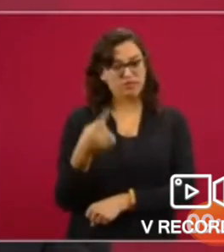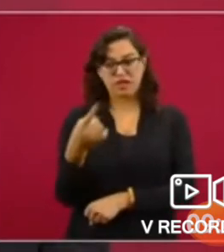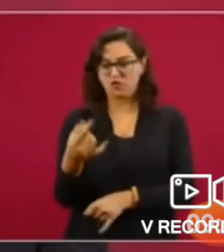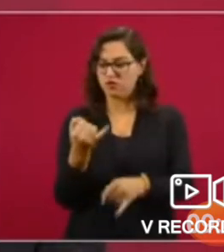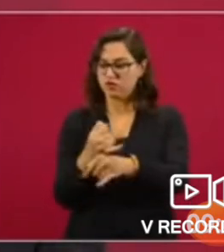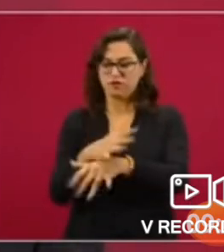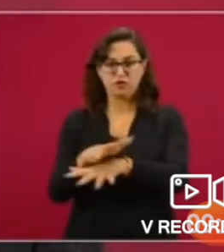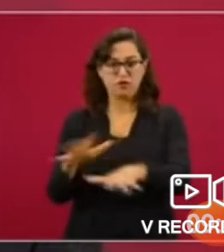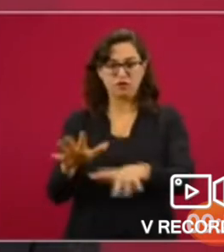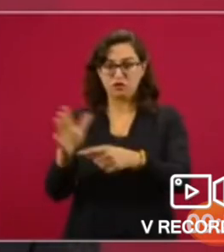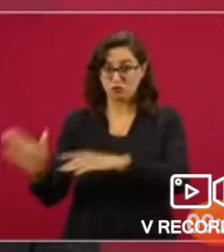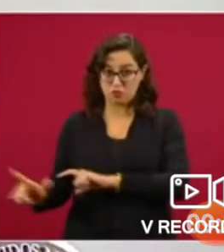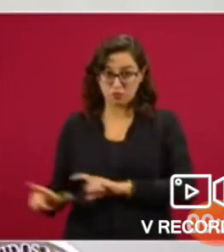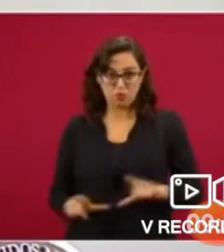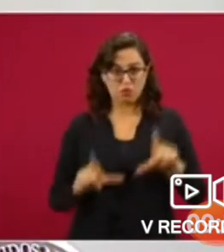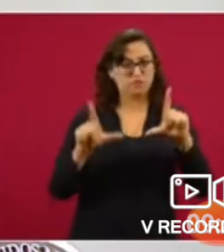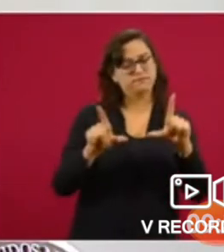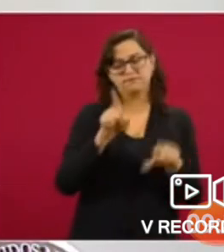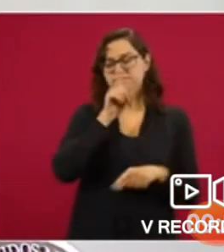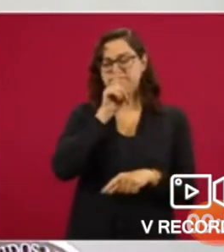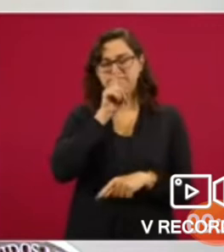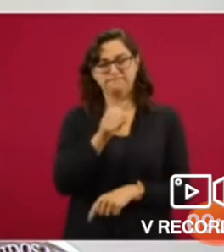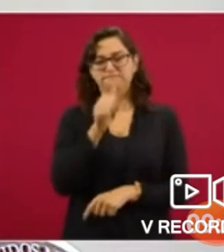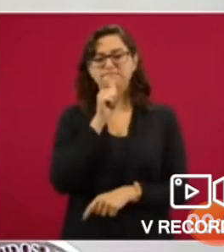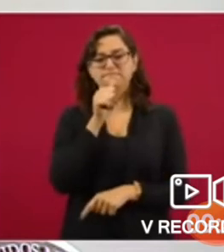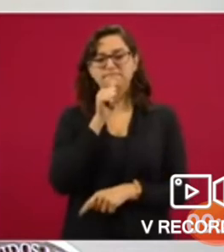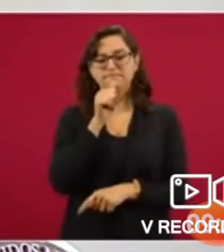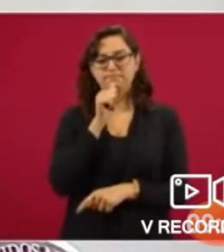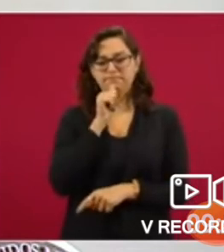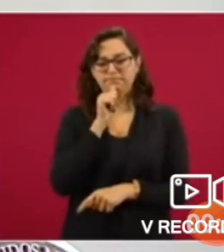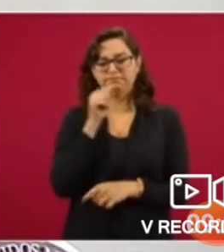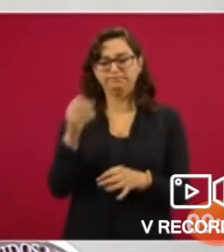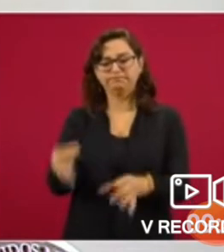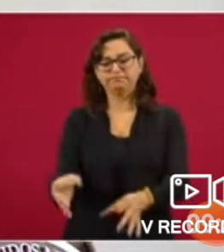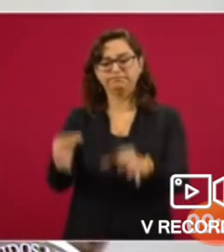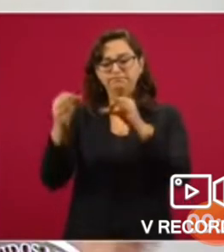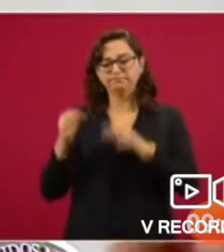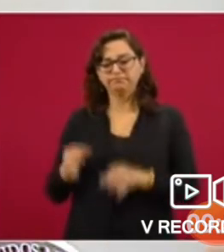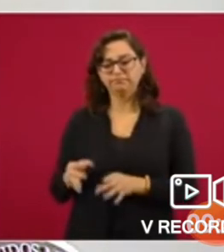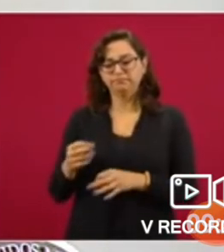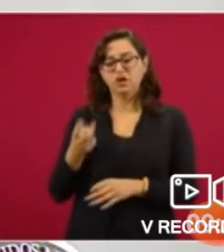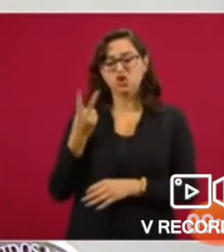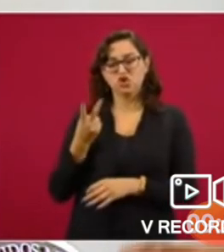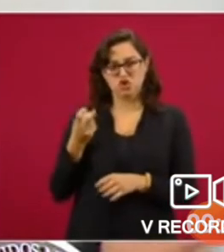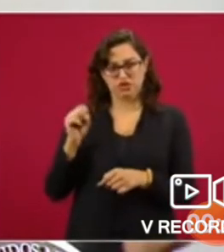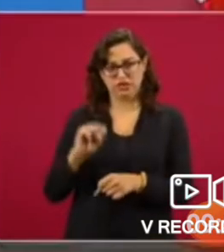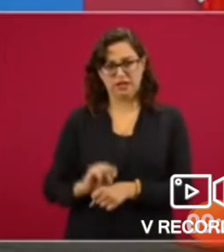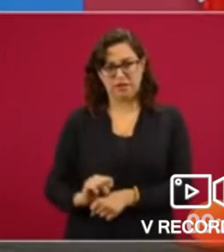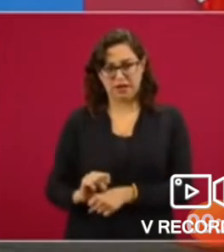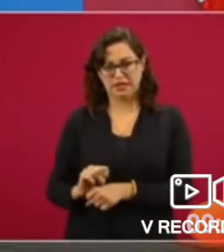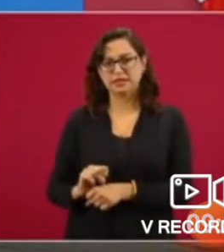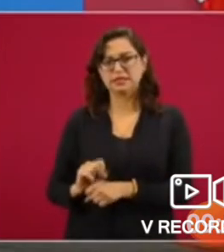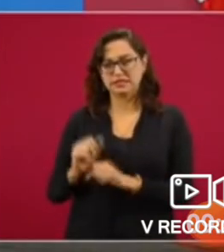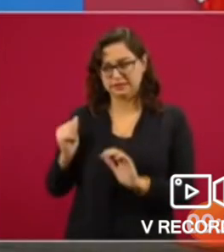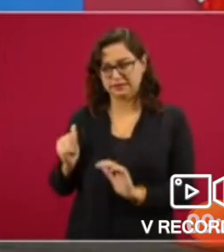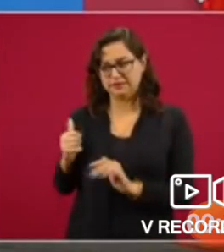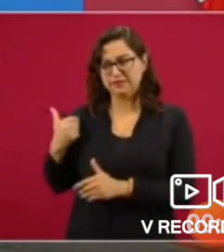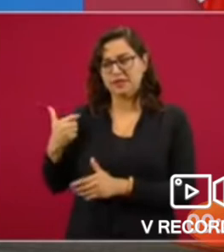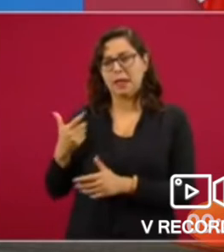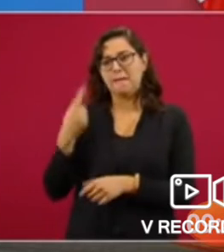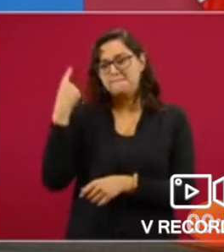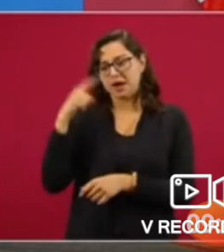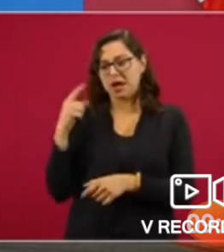los observamos y los interpretamos, pero siempre hay una disminución que es hasta cierto punto artificial, en la medida en que el